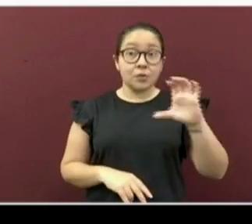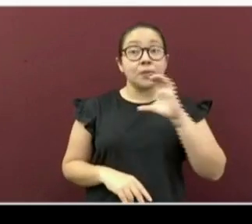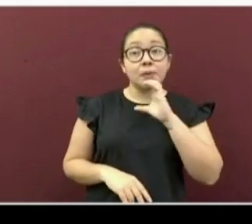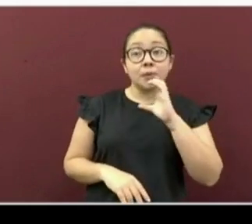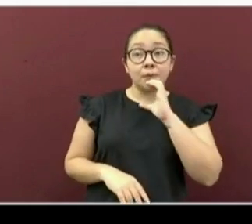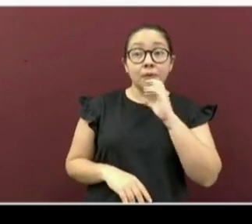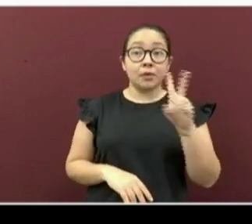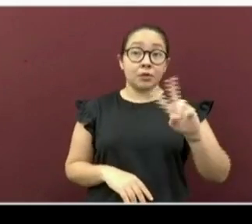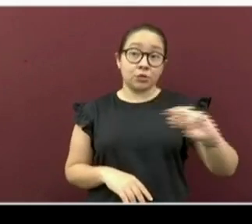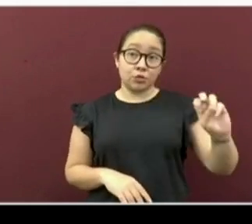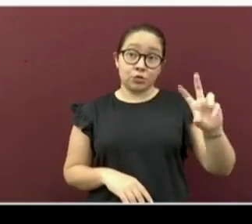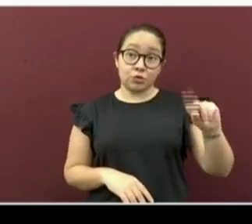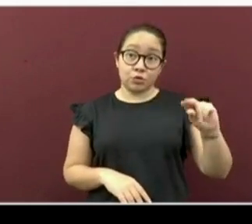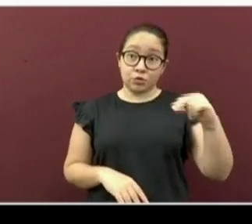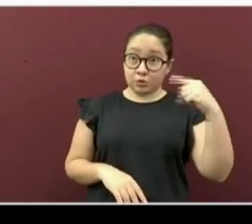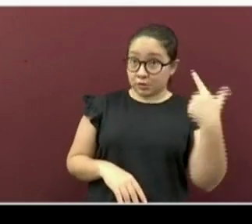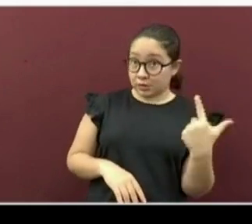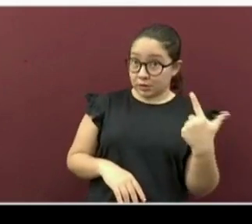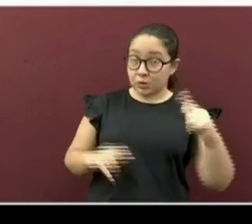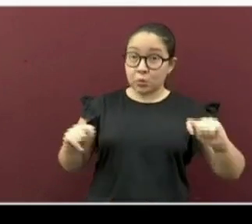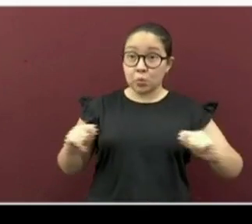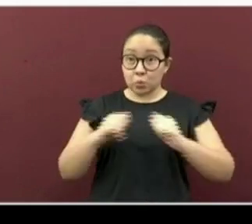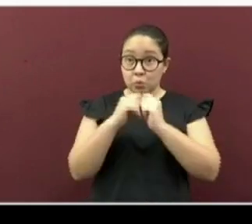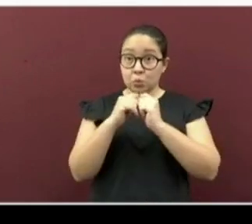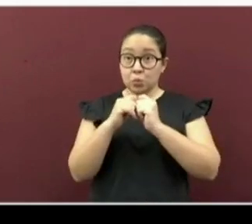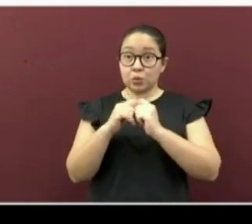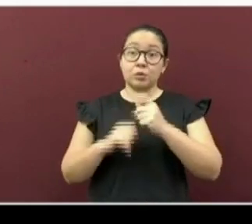Córdoba, 287, Tuxpan,